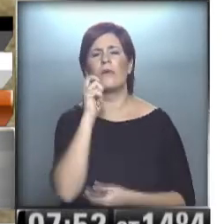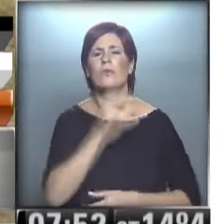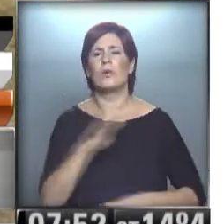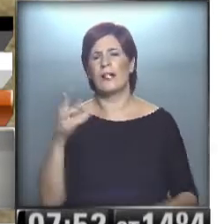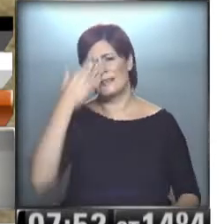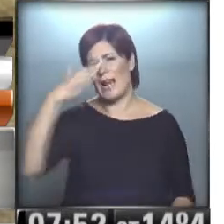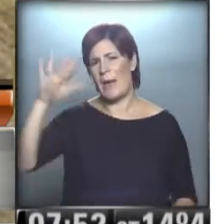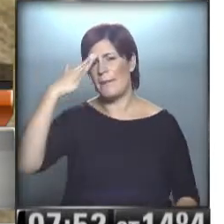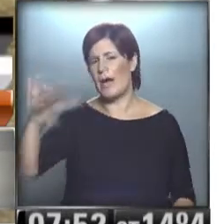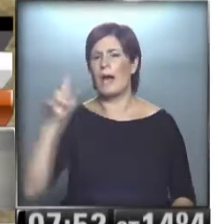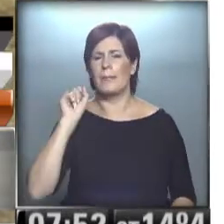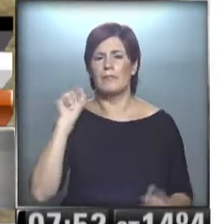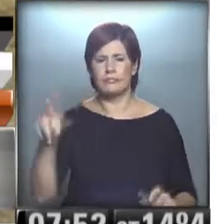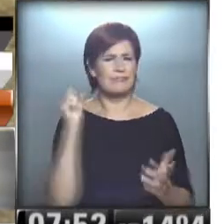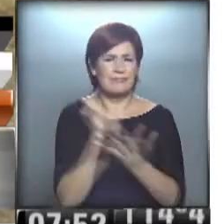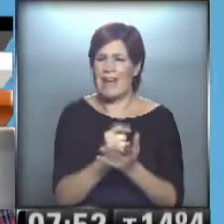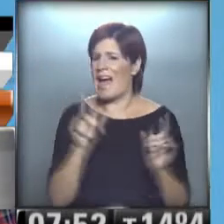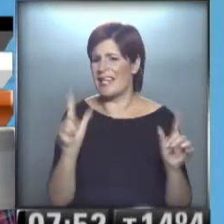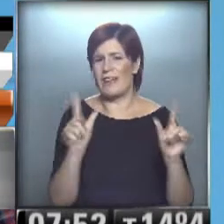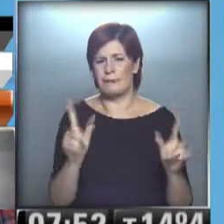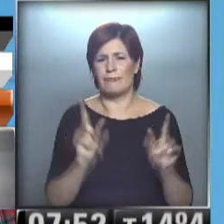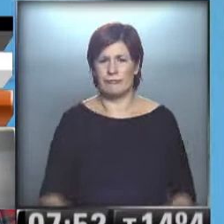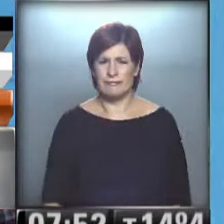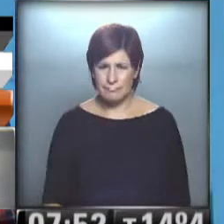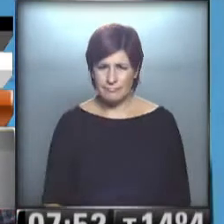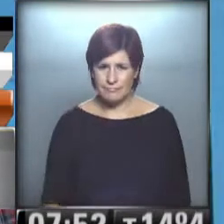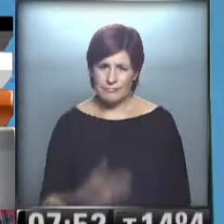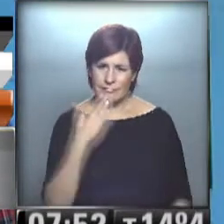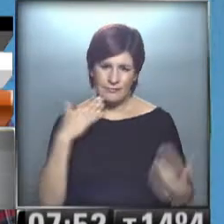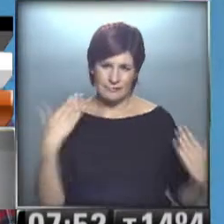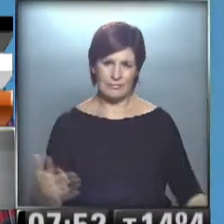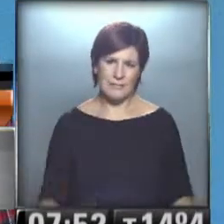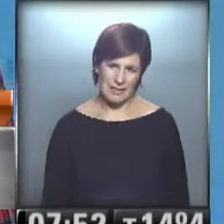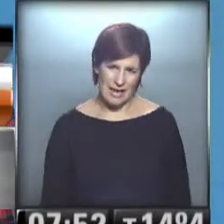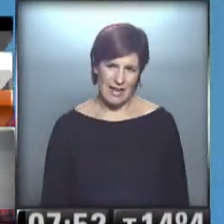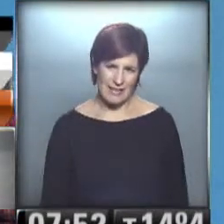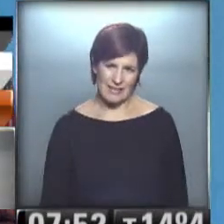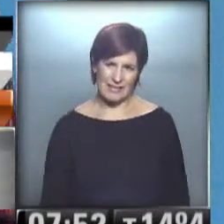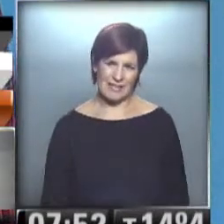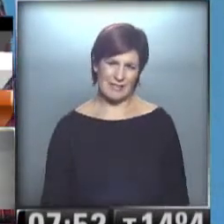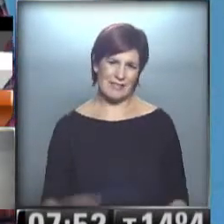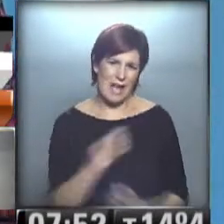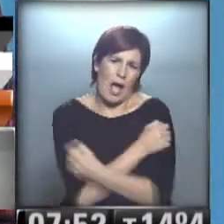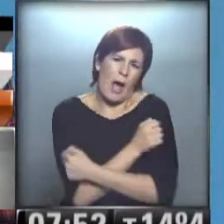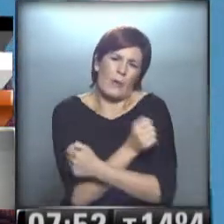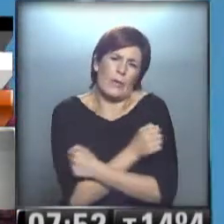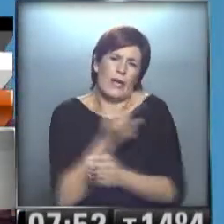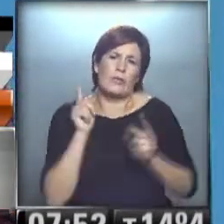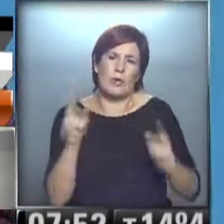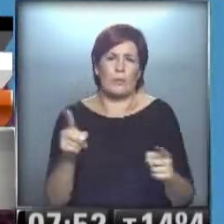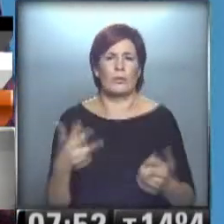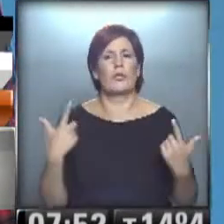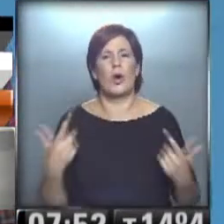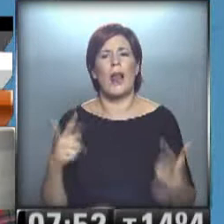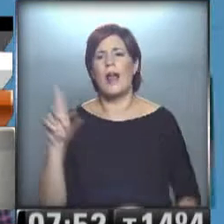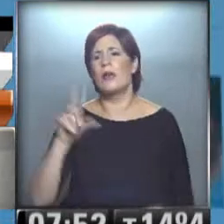típico paisaje de la provincia de La Pampa. Kimei, muchísimas gracias por tu mensaje en esta mañana. Te mandamos un fuerte abrazo y excelente jornada